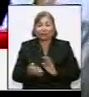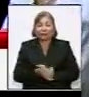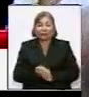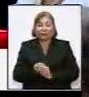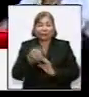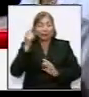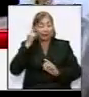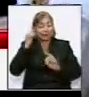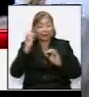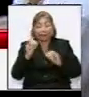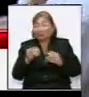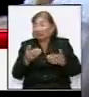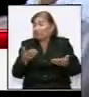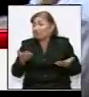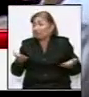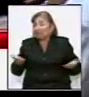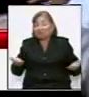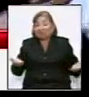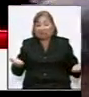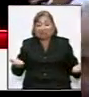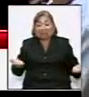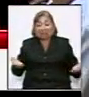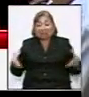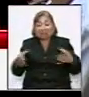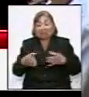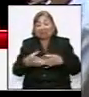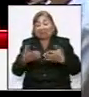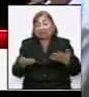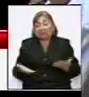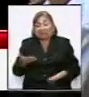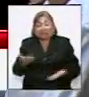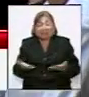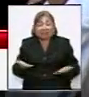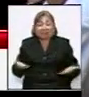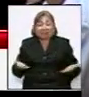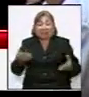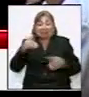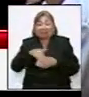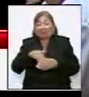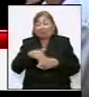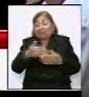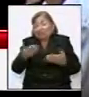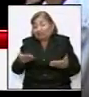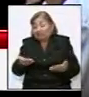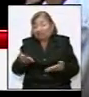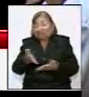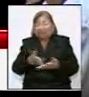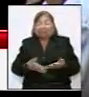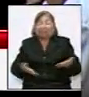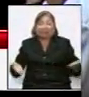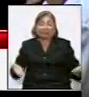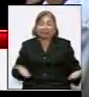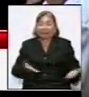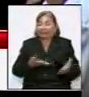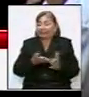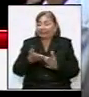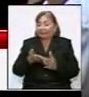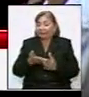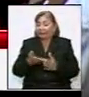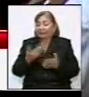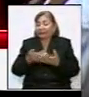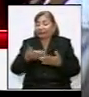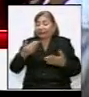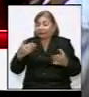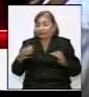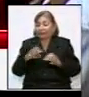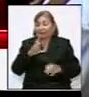sentido si no hay digamos consenso lo que tendría que someter a votación esa parte de manera al período de